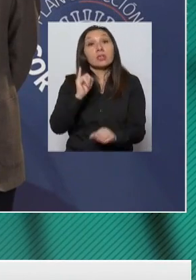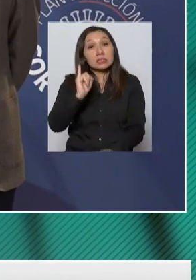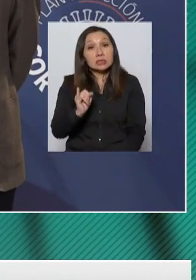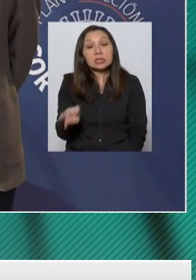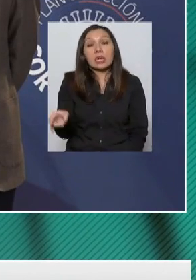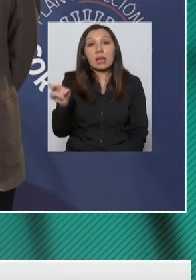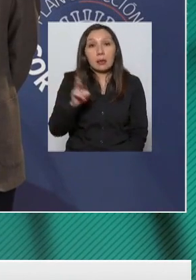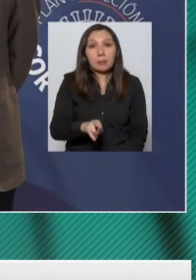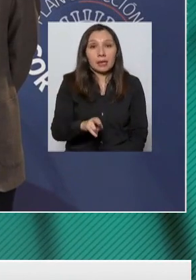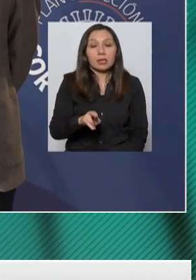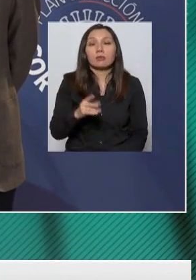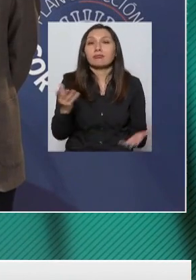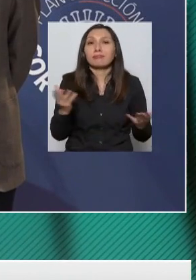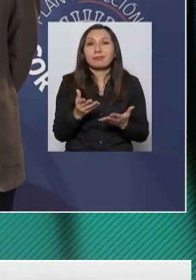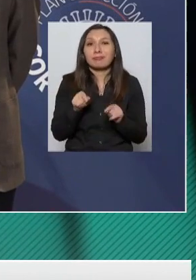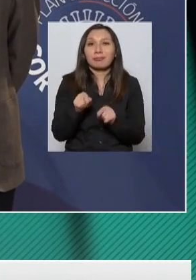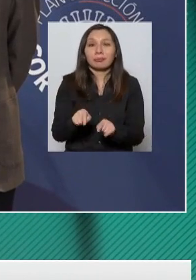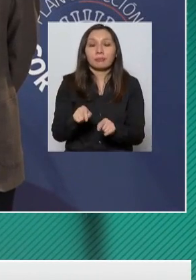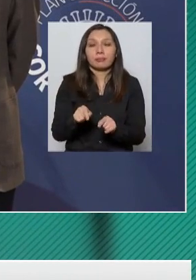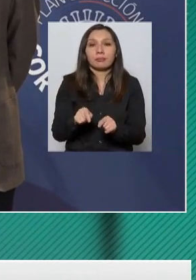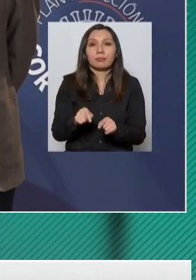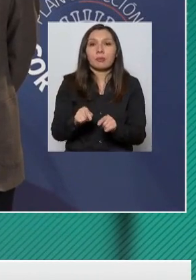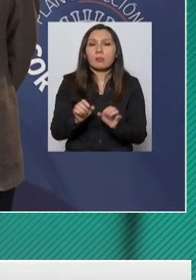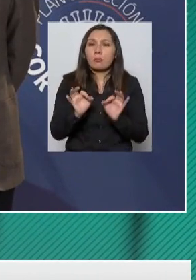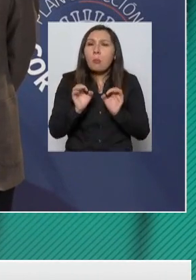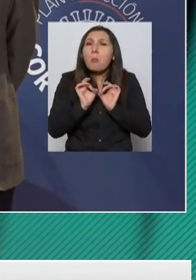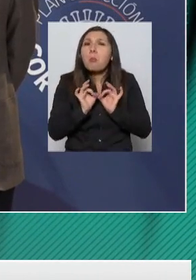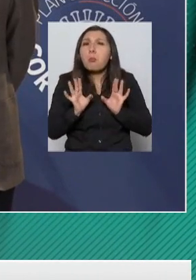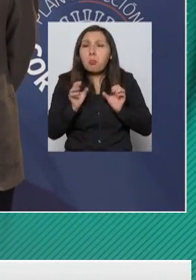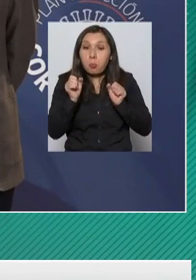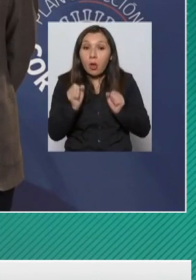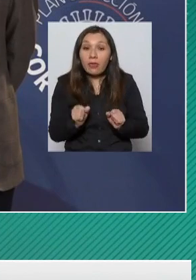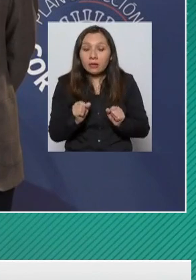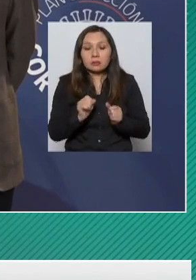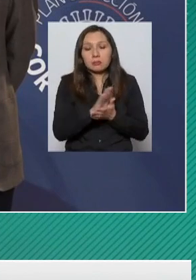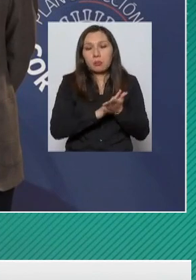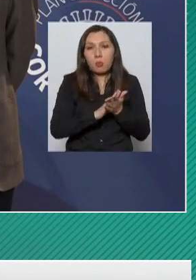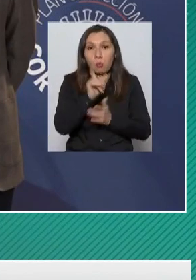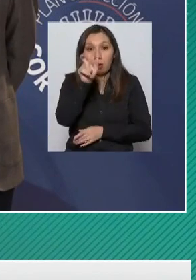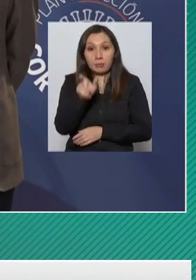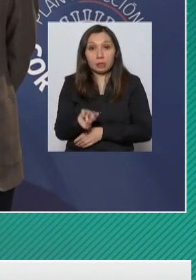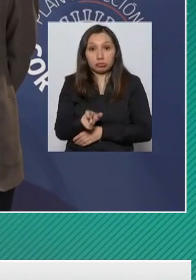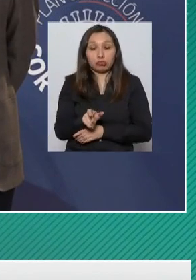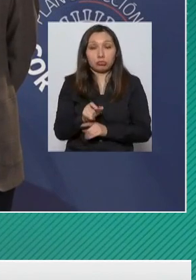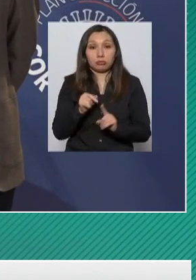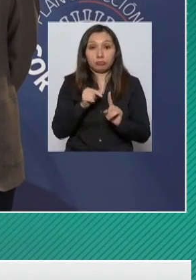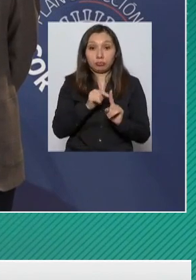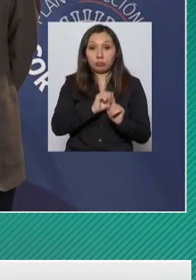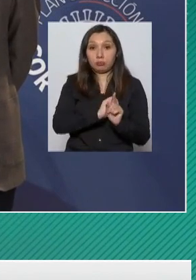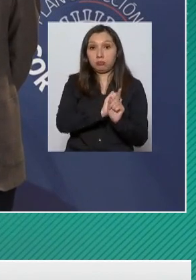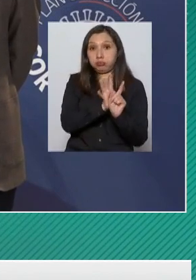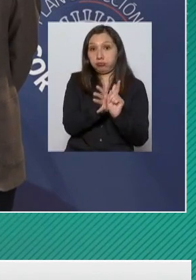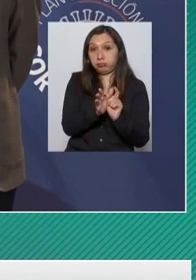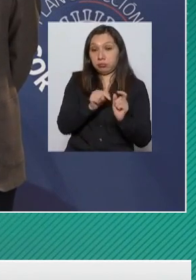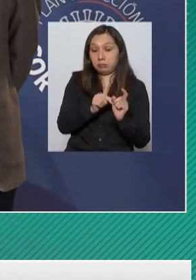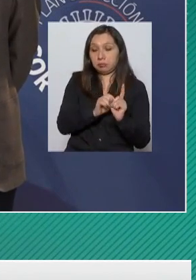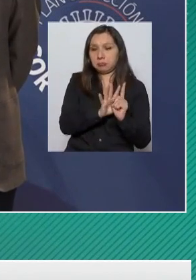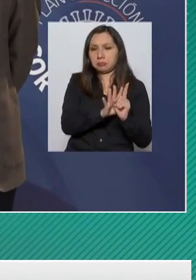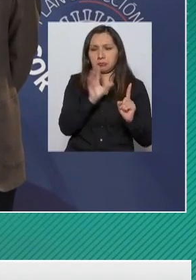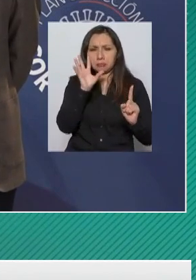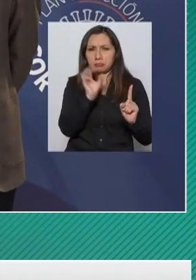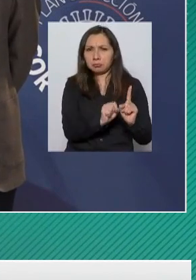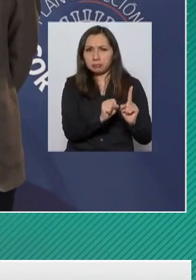reiteramos es que la probabilidad de que una persona que ha tenido la infección sea